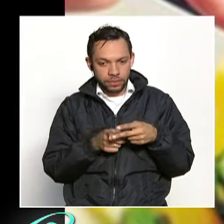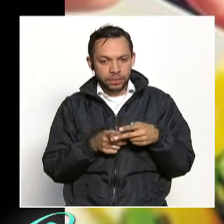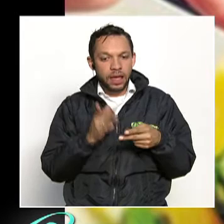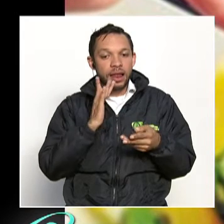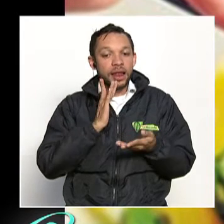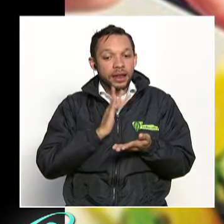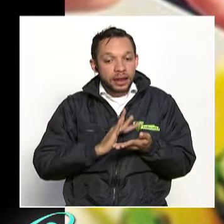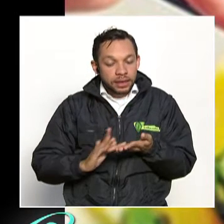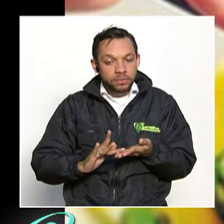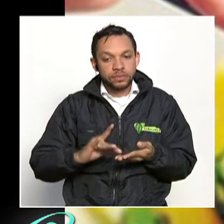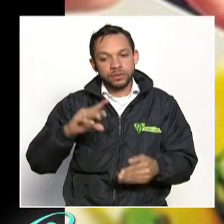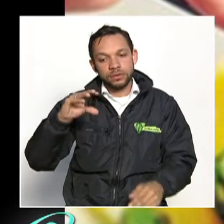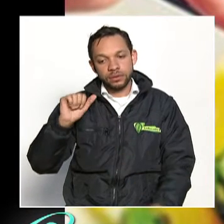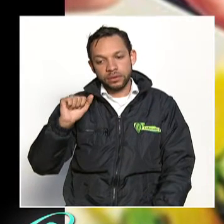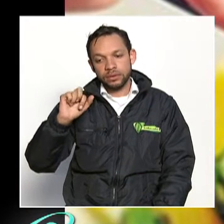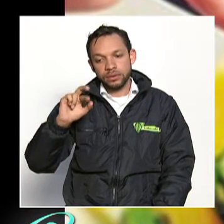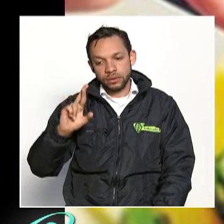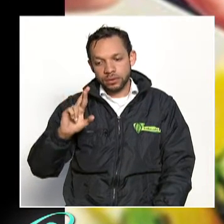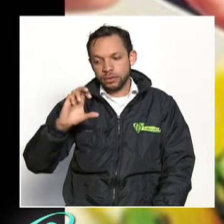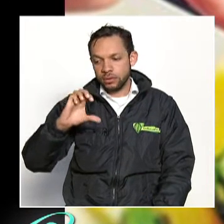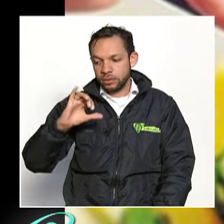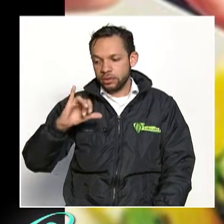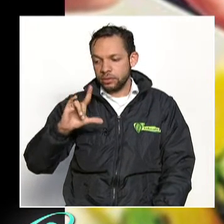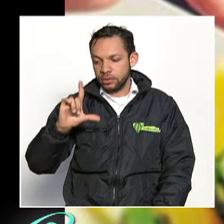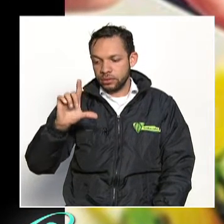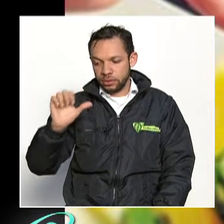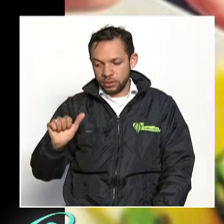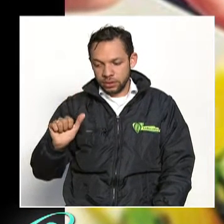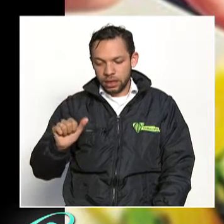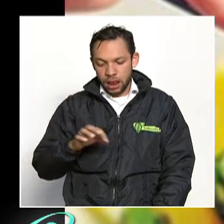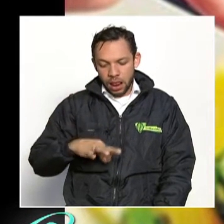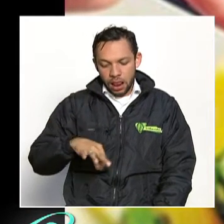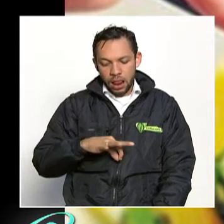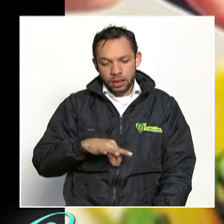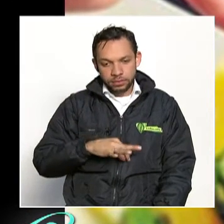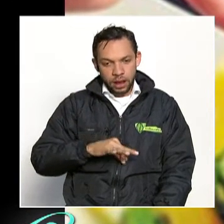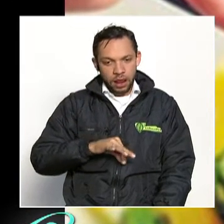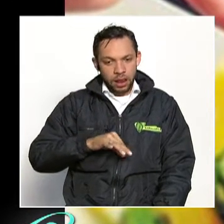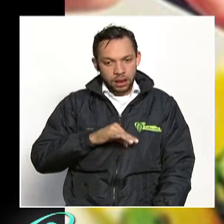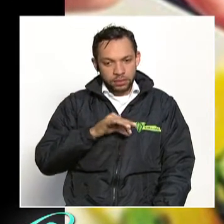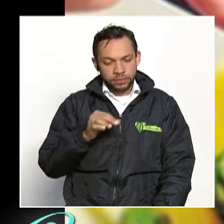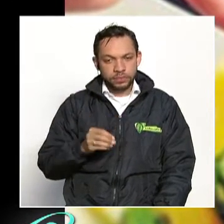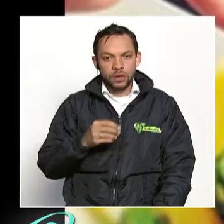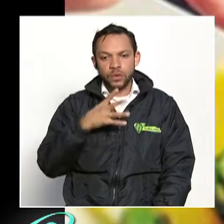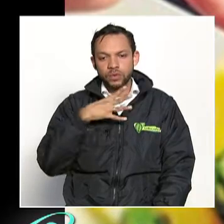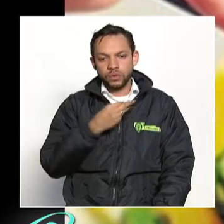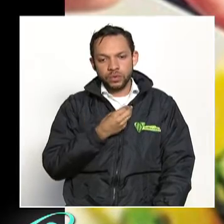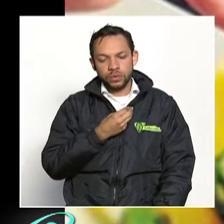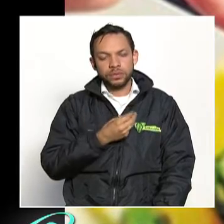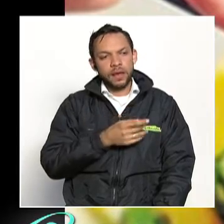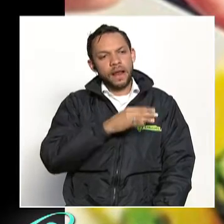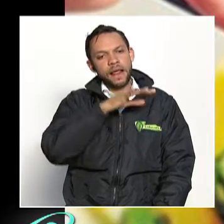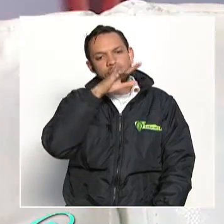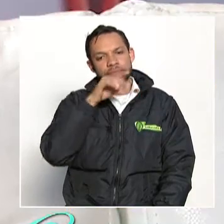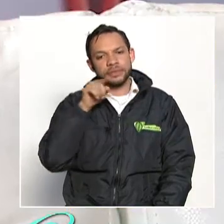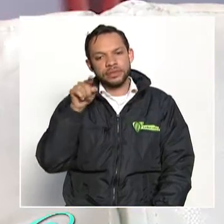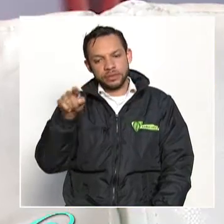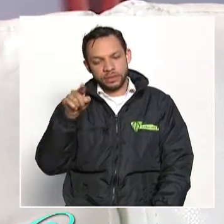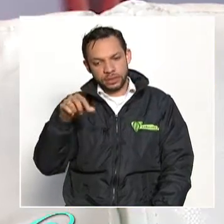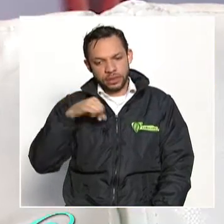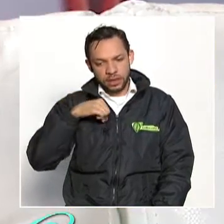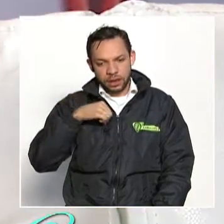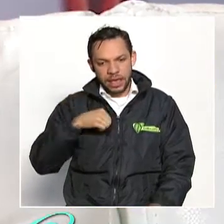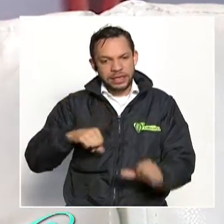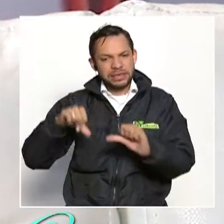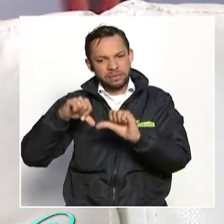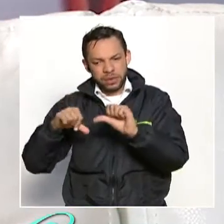que es una arcilla volcánica. Nosotros tenemos la más maravillosa del mundo, que es la que produce el Nevado del Ruiz, con una fibra que es el psyllium y otras cosas pues,